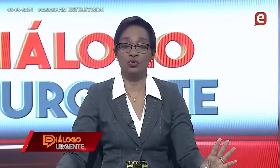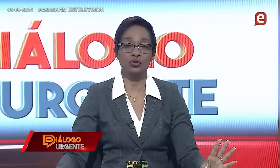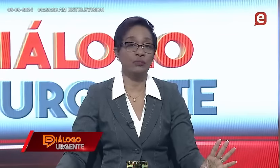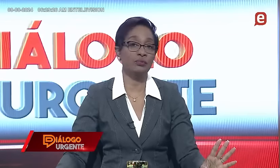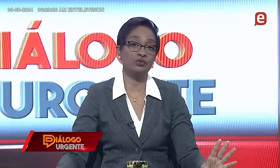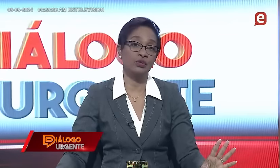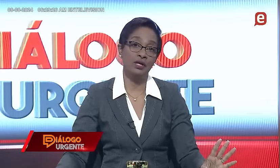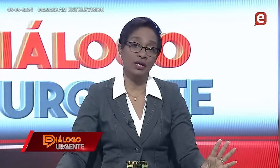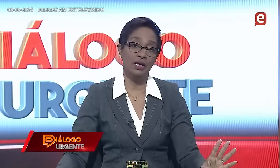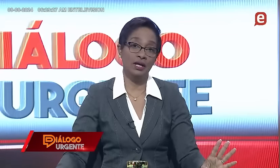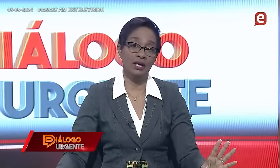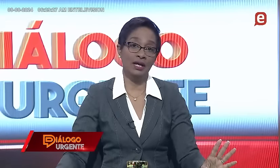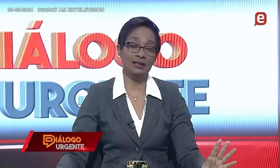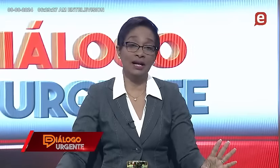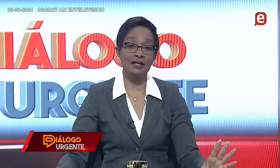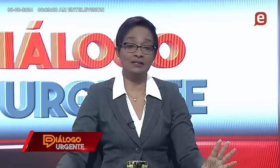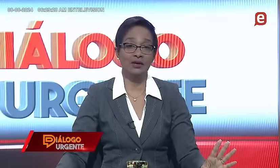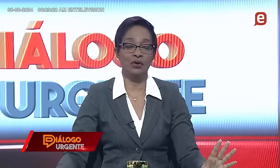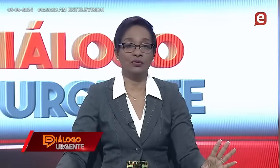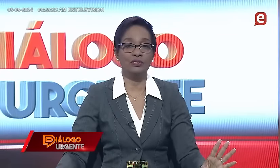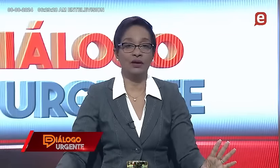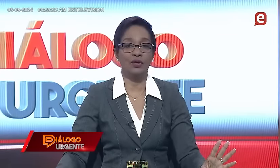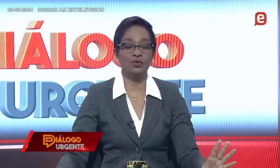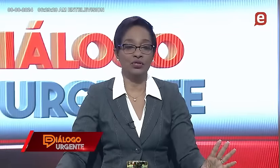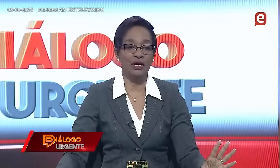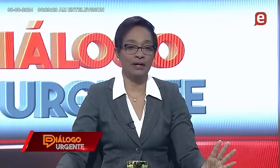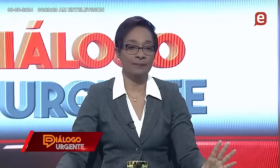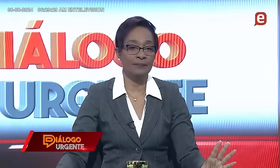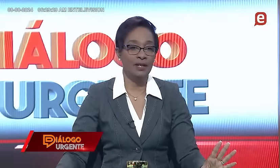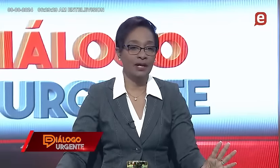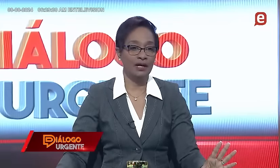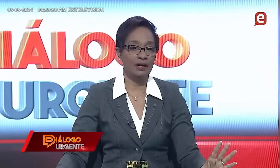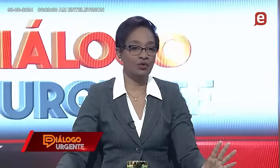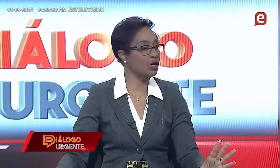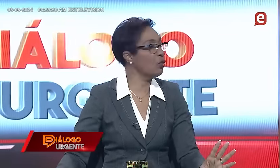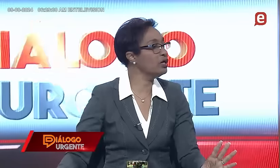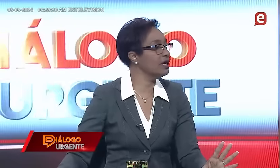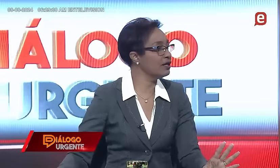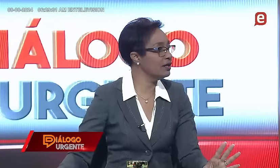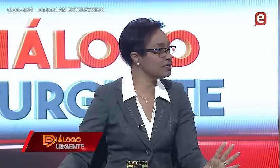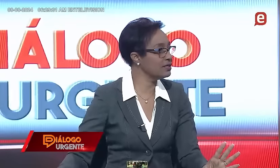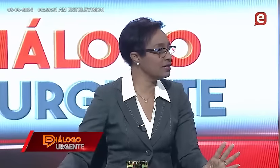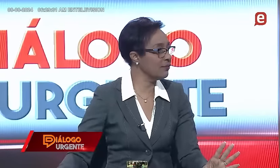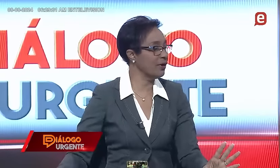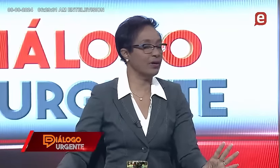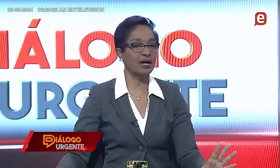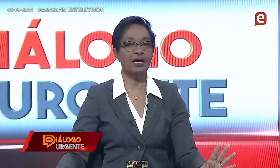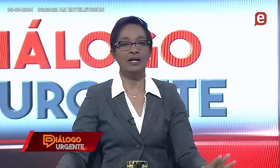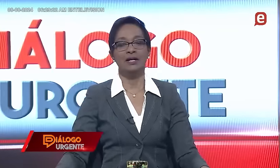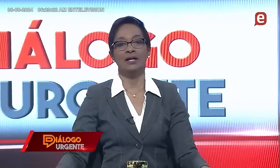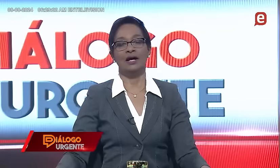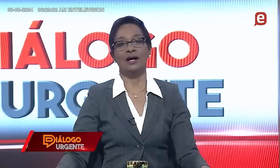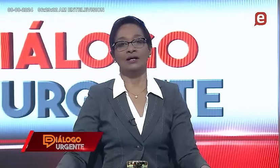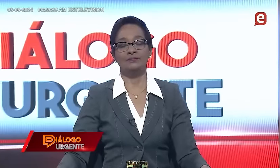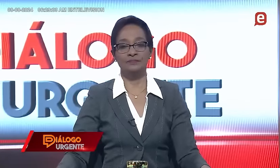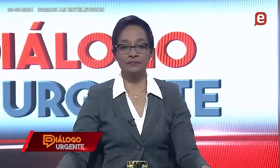los tiempos atrás de cuando estaba doña Rosa Julia, es que se llamaba